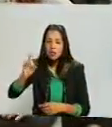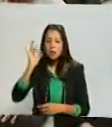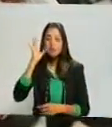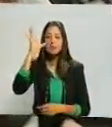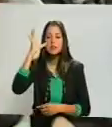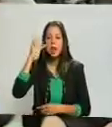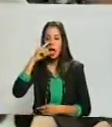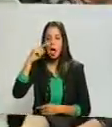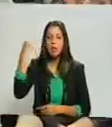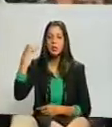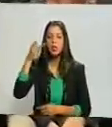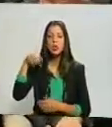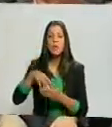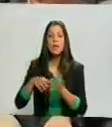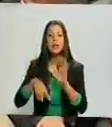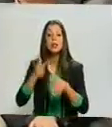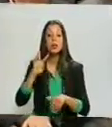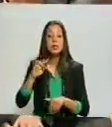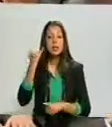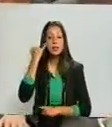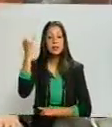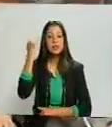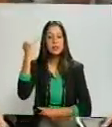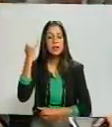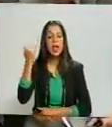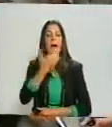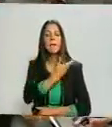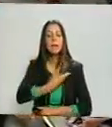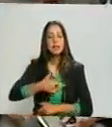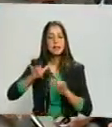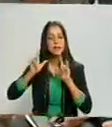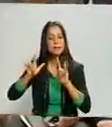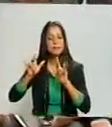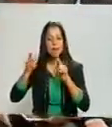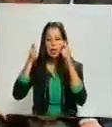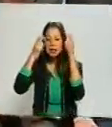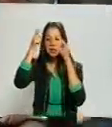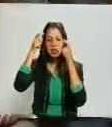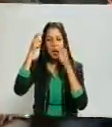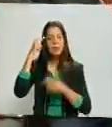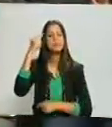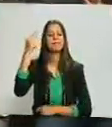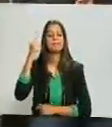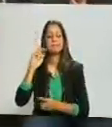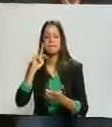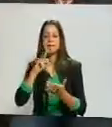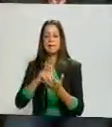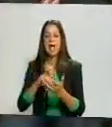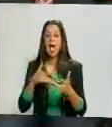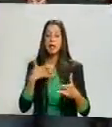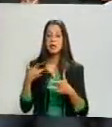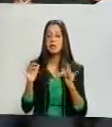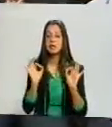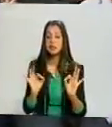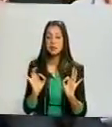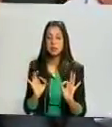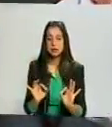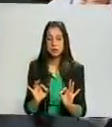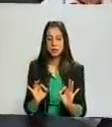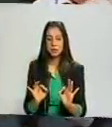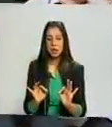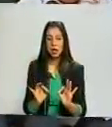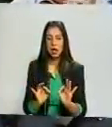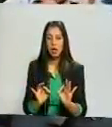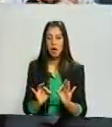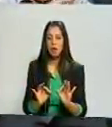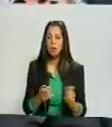2012 fue nuestro comandante eterno amado Hugo Chávez Frías, en un evento en la represa de Caruachi.